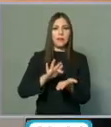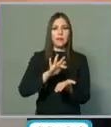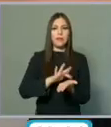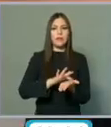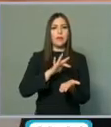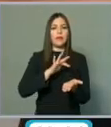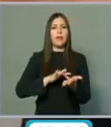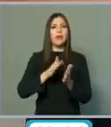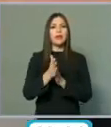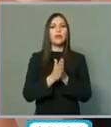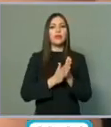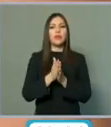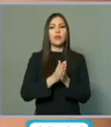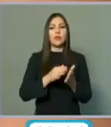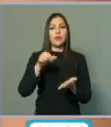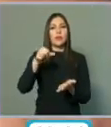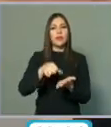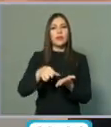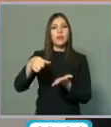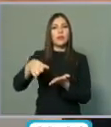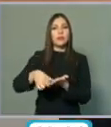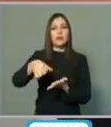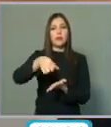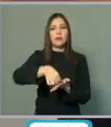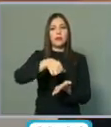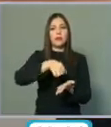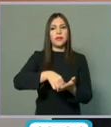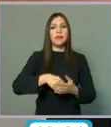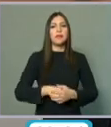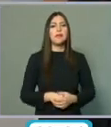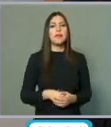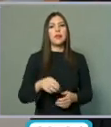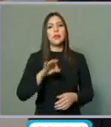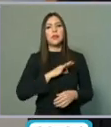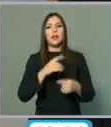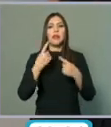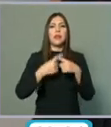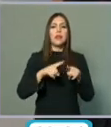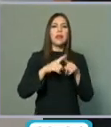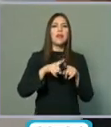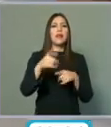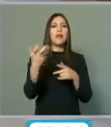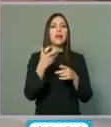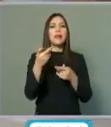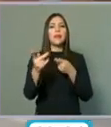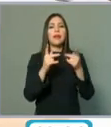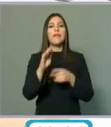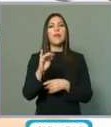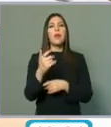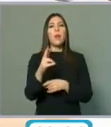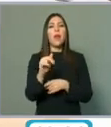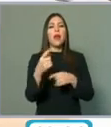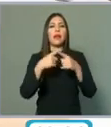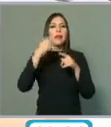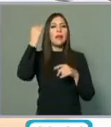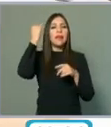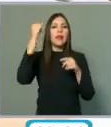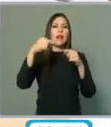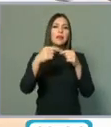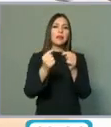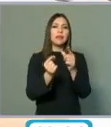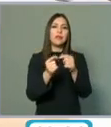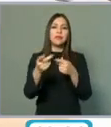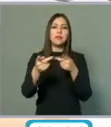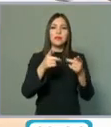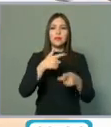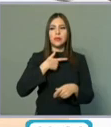una, agregarle otra y agregarle otra. De hecho, aquí podemos jugar igual con figuritas y ahí se ven nuestras galletitas. Voy a sacar unas